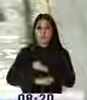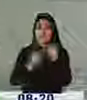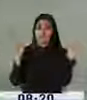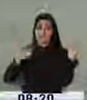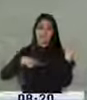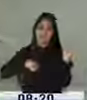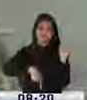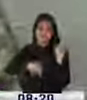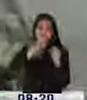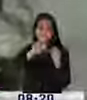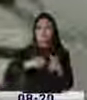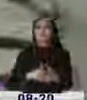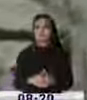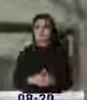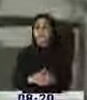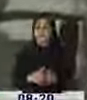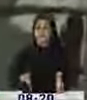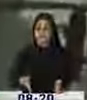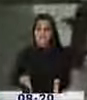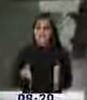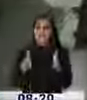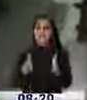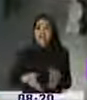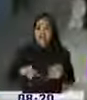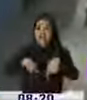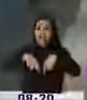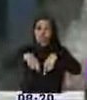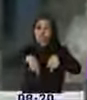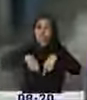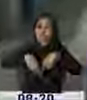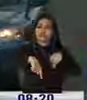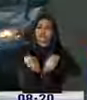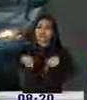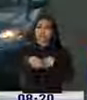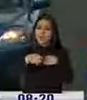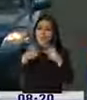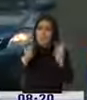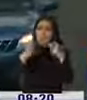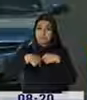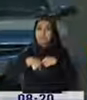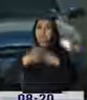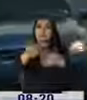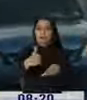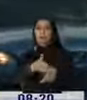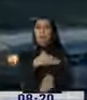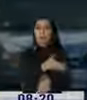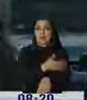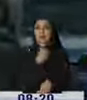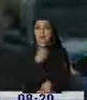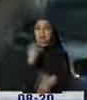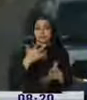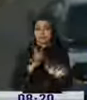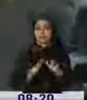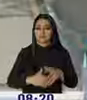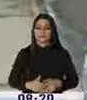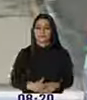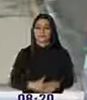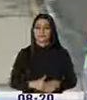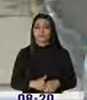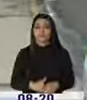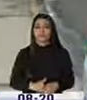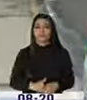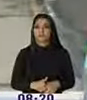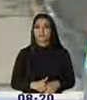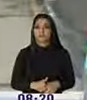tremendo. El problema de que esta calle sea utilizada como autopista es que ya ha causado varios incidentes.